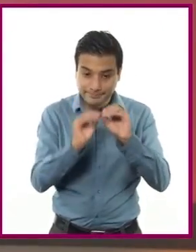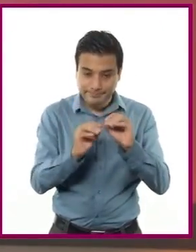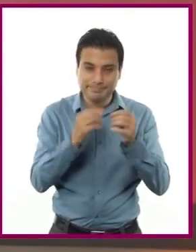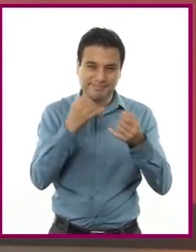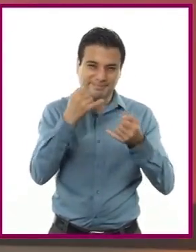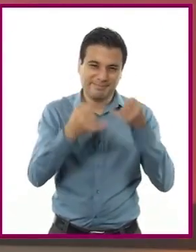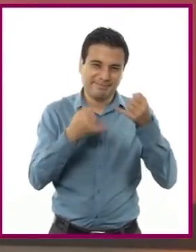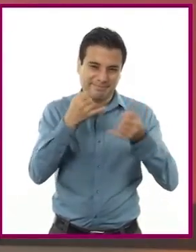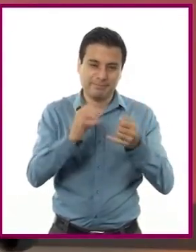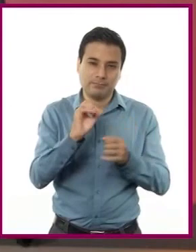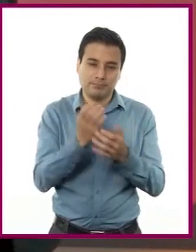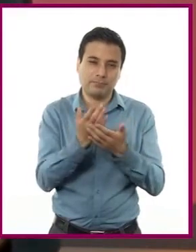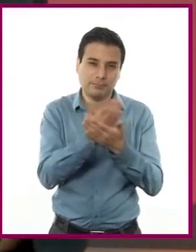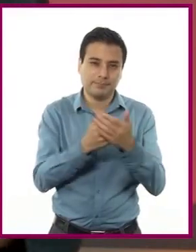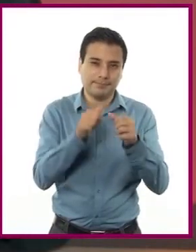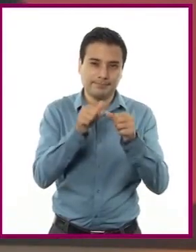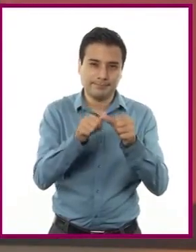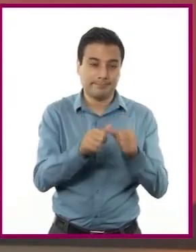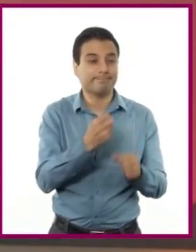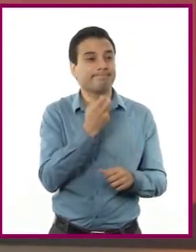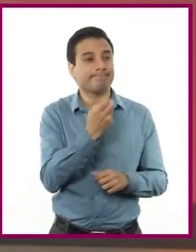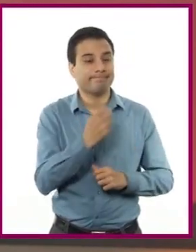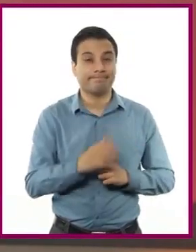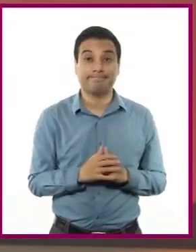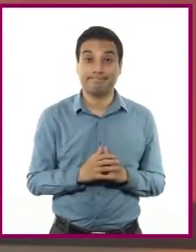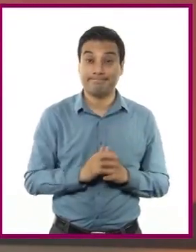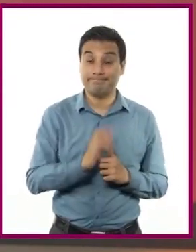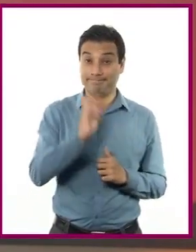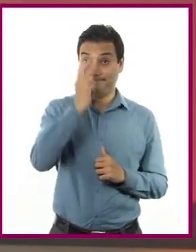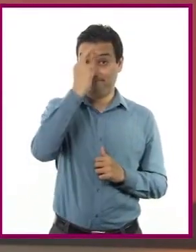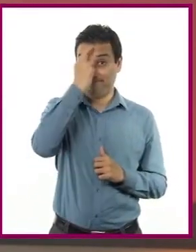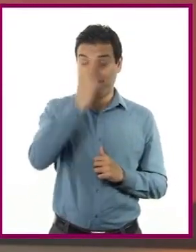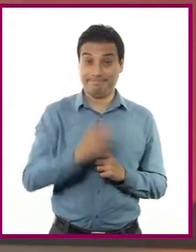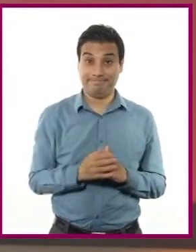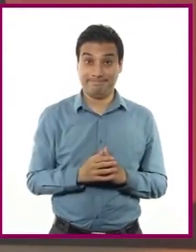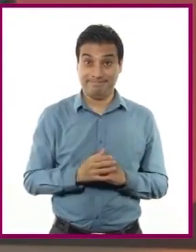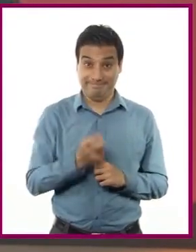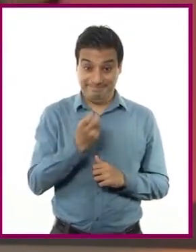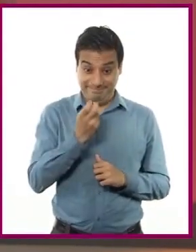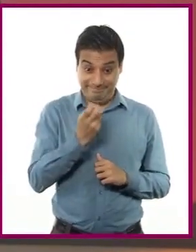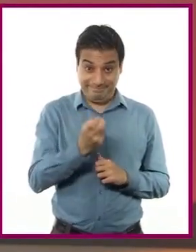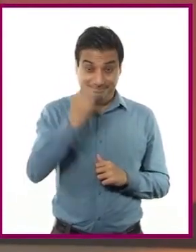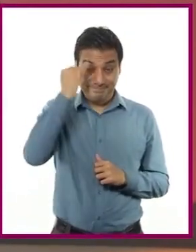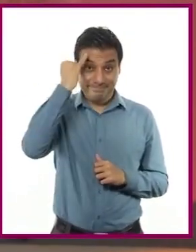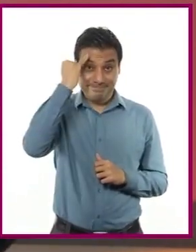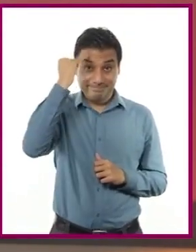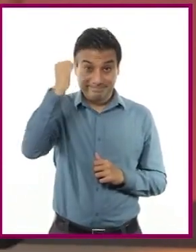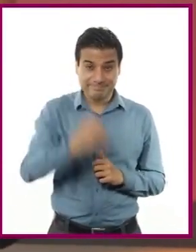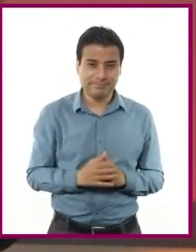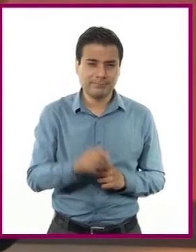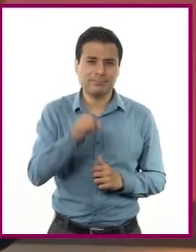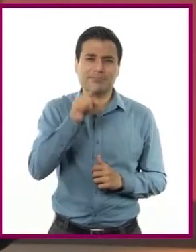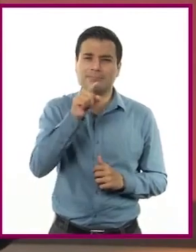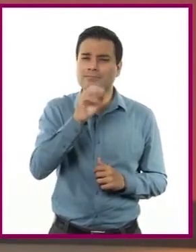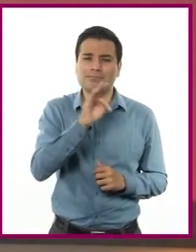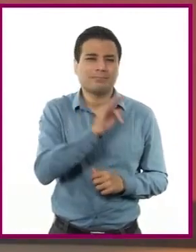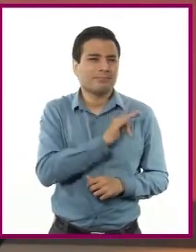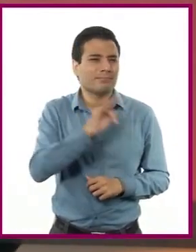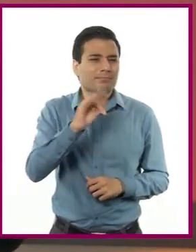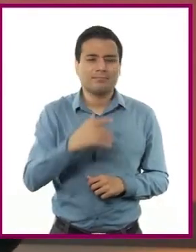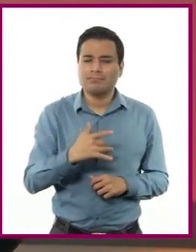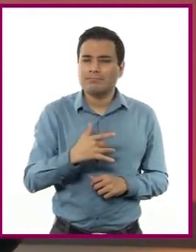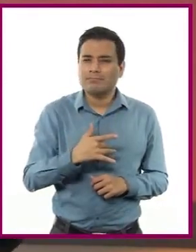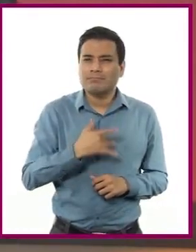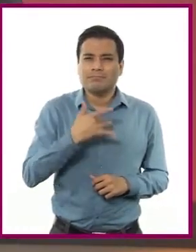glosario. Exactamente. Recuerden que esta idea ustedes la pueden modificar de acuerdo con sus necesidades